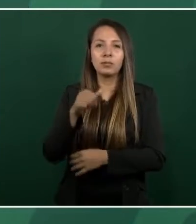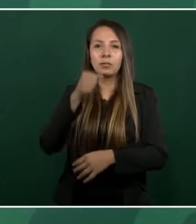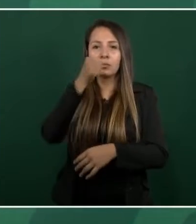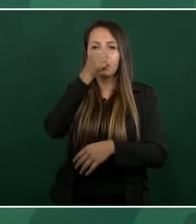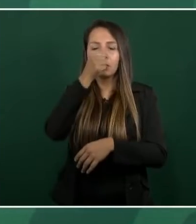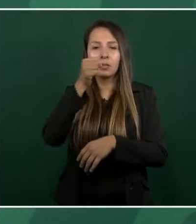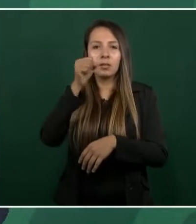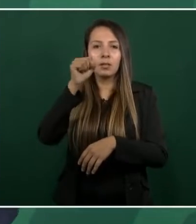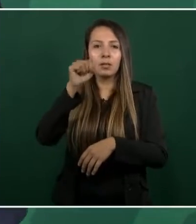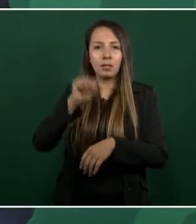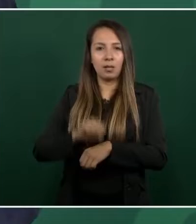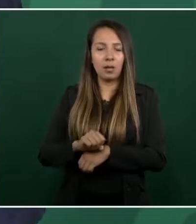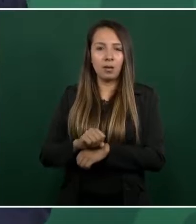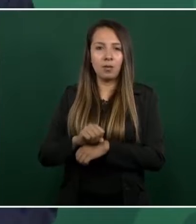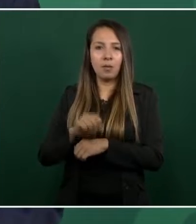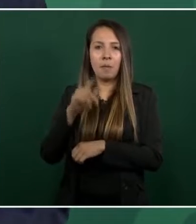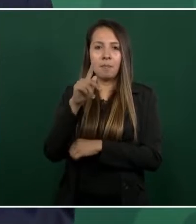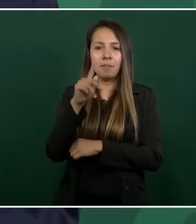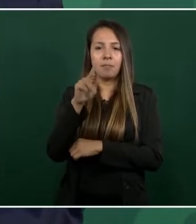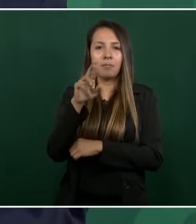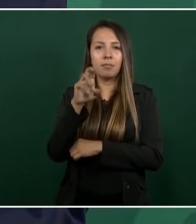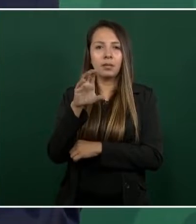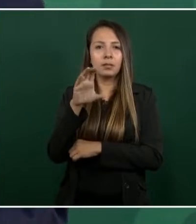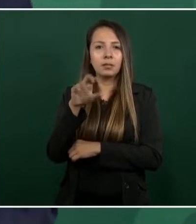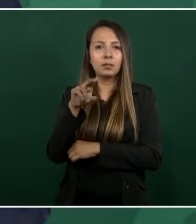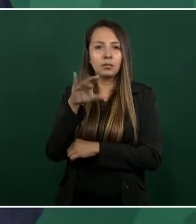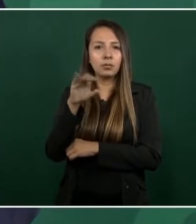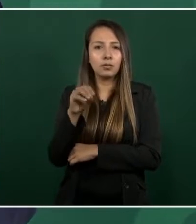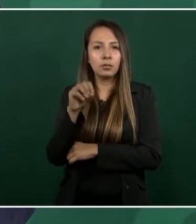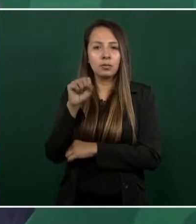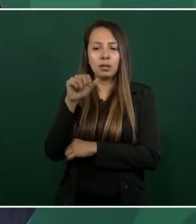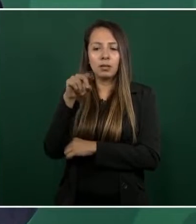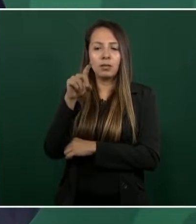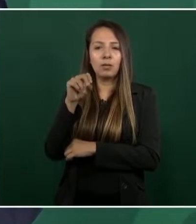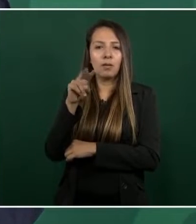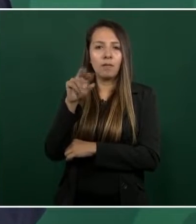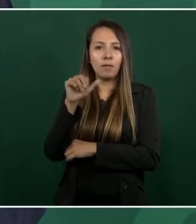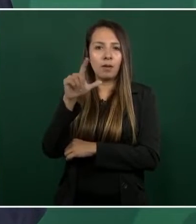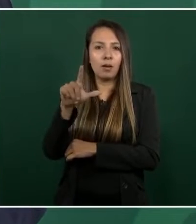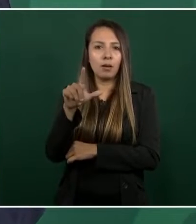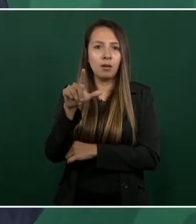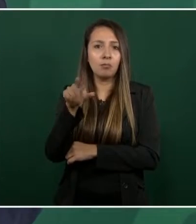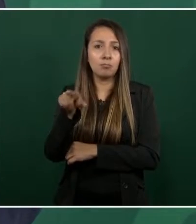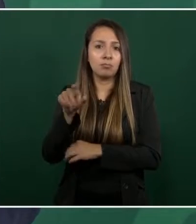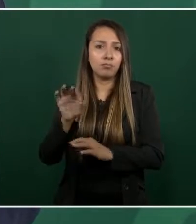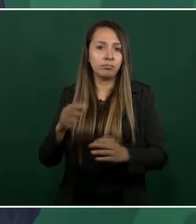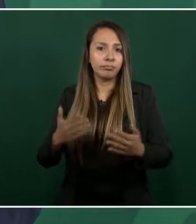secretario Luis Crescencio Sandoval González, paisano de ustedes,